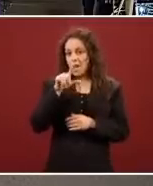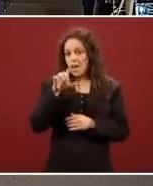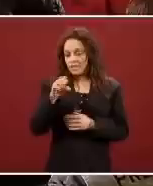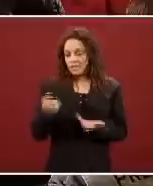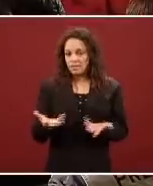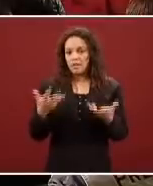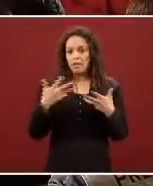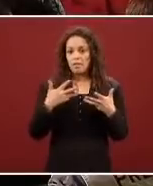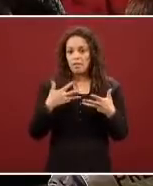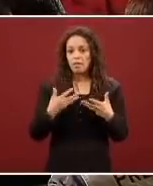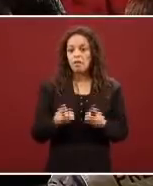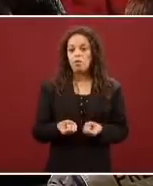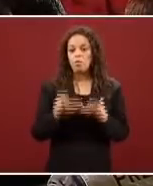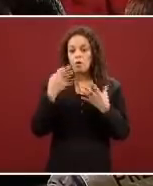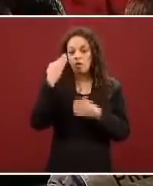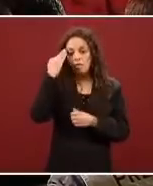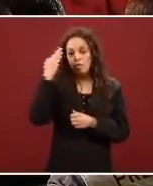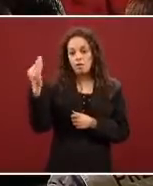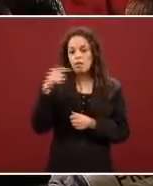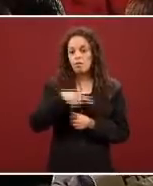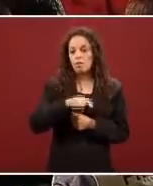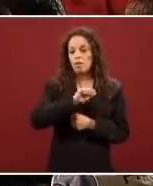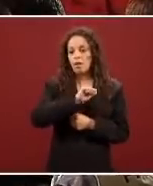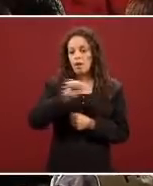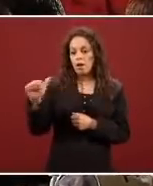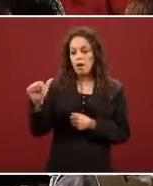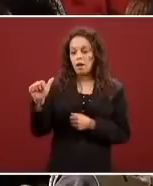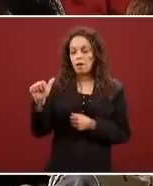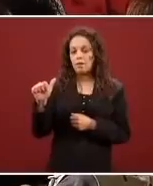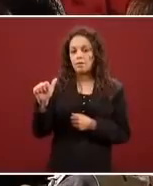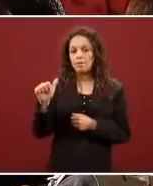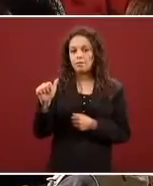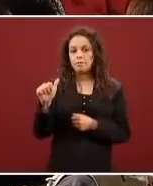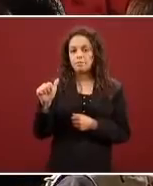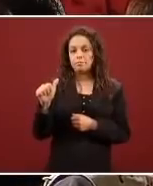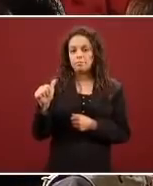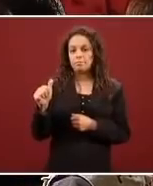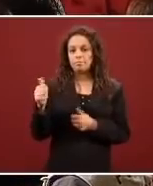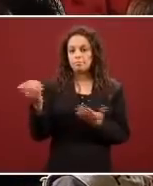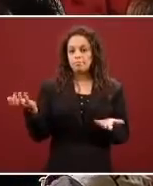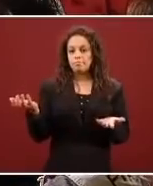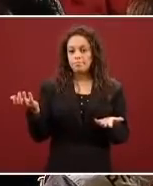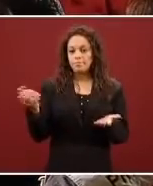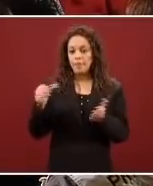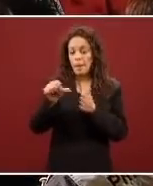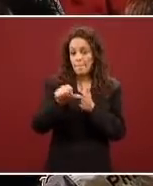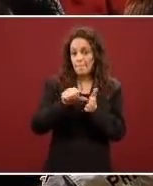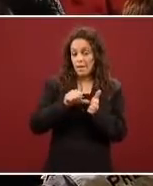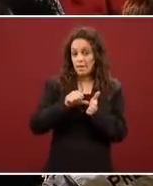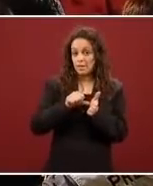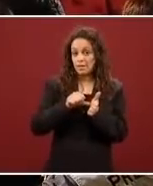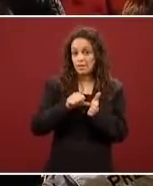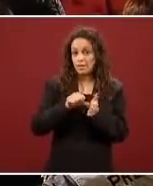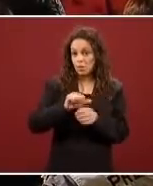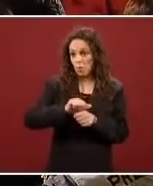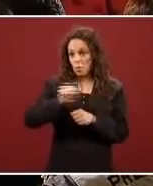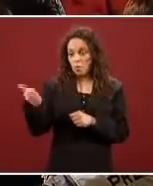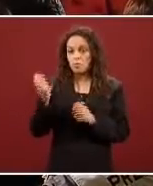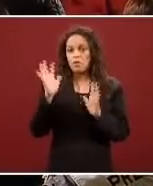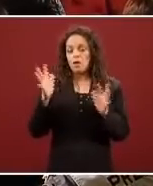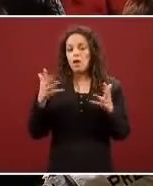el descenso ya después de este pico? ¿En qué otro mes estaría